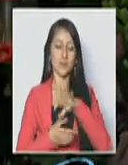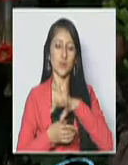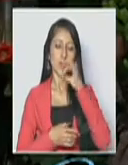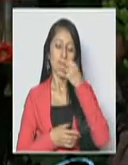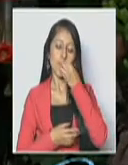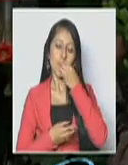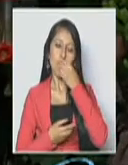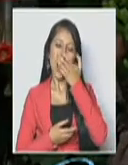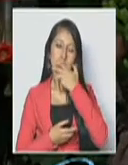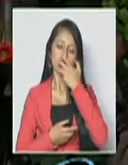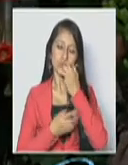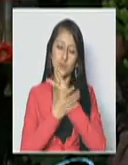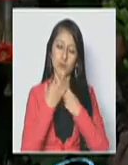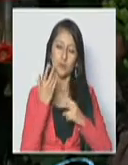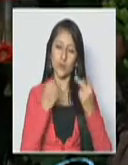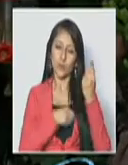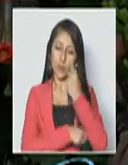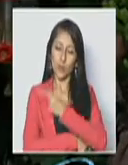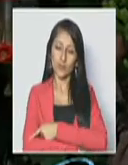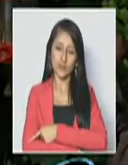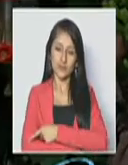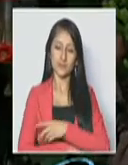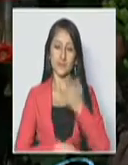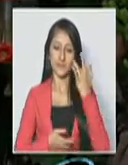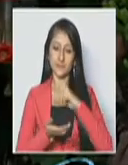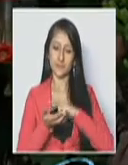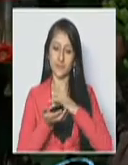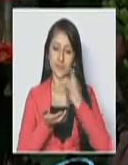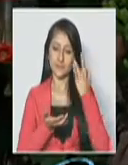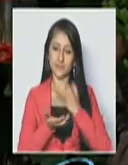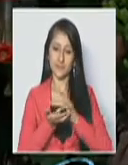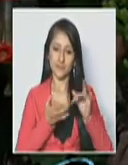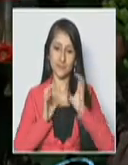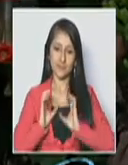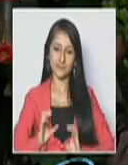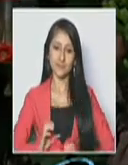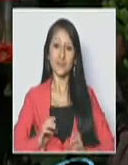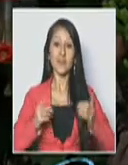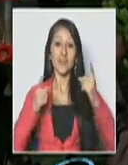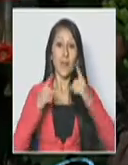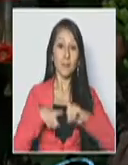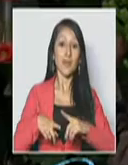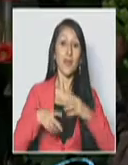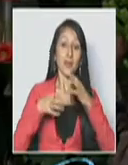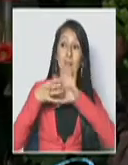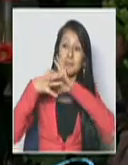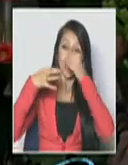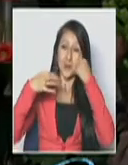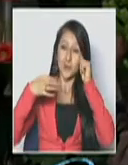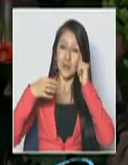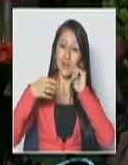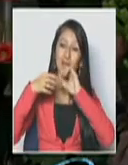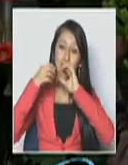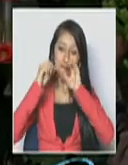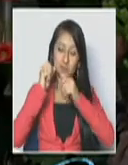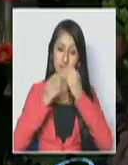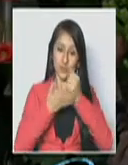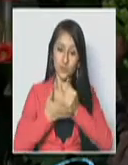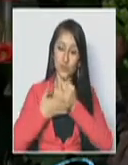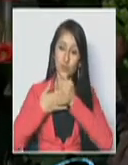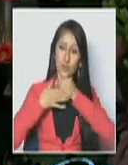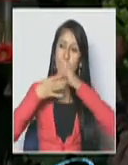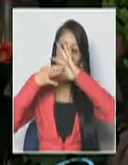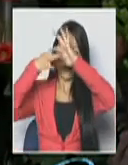procesos de limpieza con las frutas y quienes tengan la bolsita para hacer los enemas que eso lo consiguen en